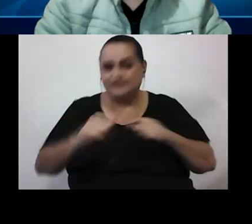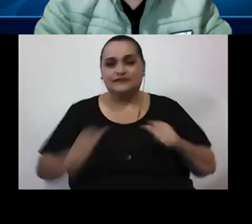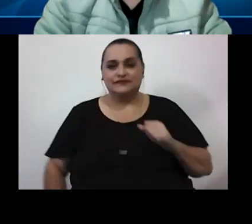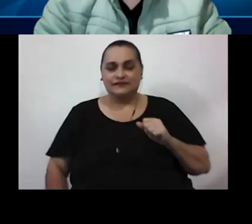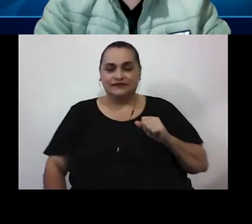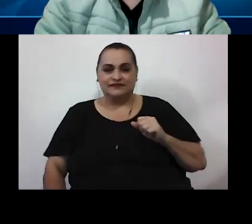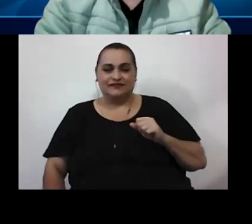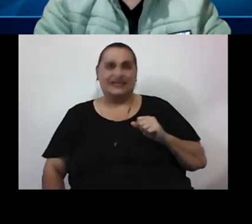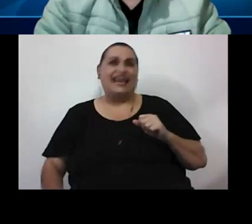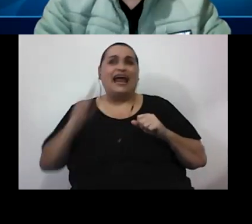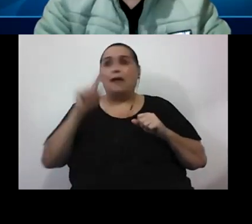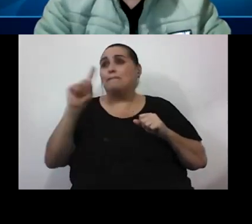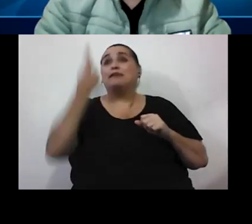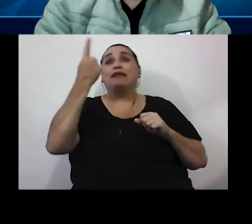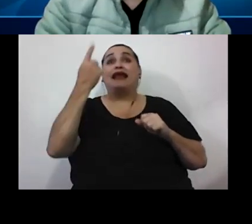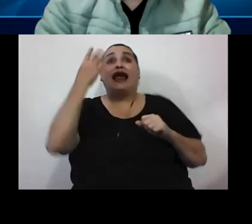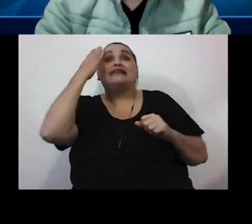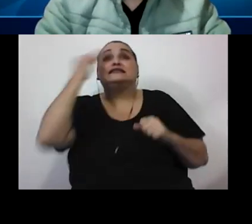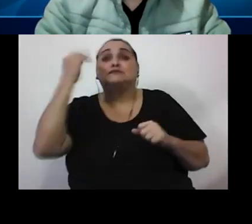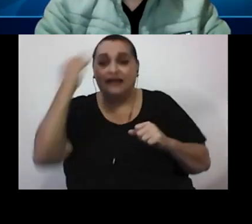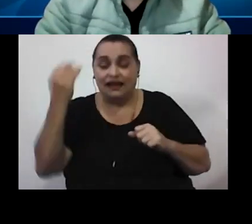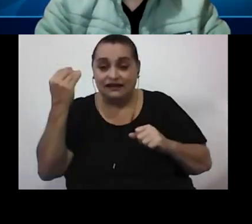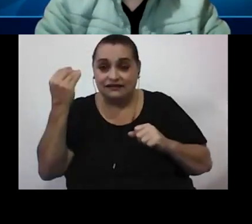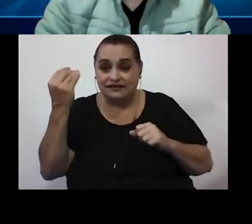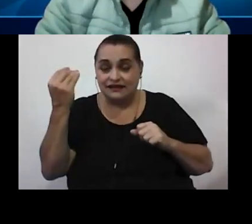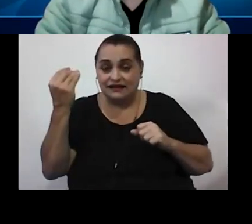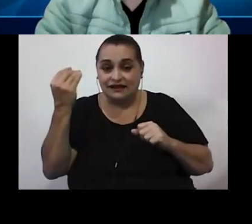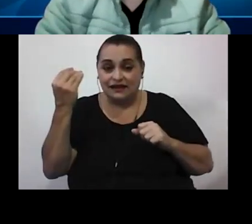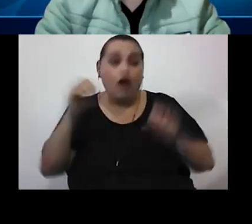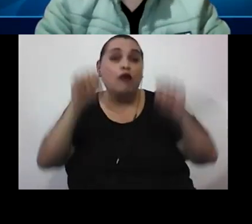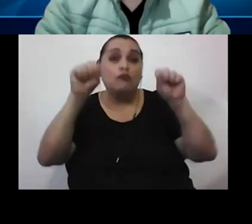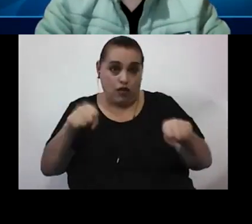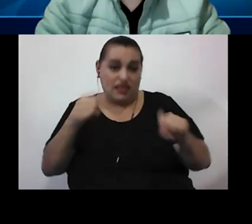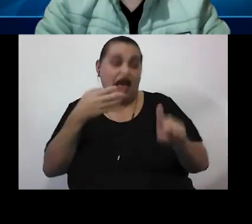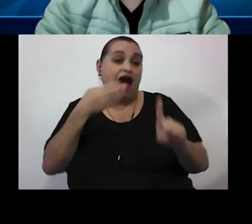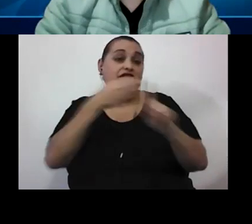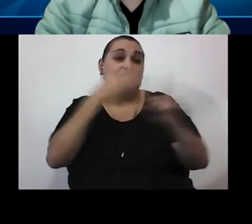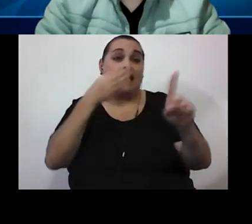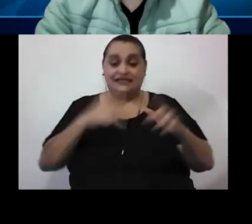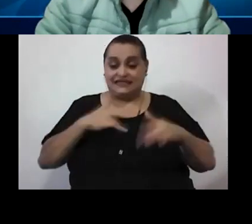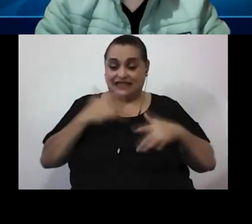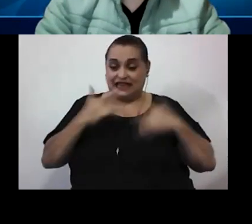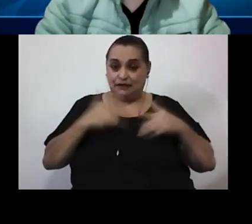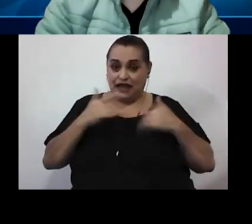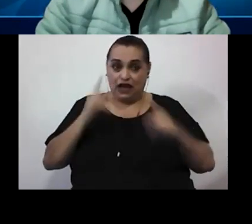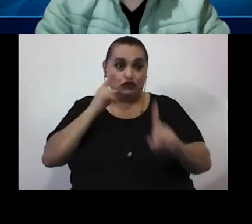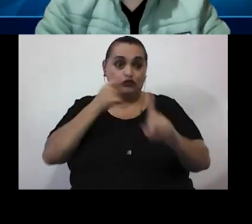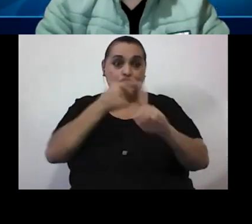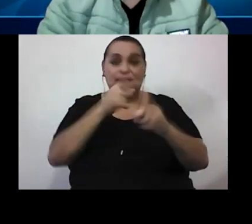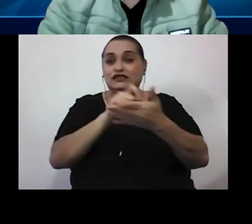Y bueno, y es la primera experiencia que puede afectar los sentimientos hacia la escuela y el